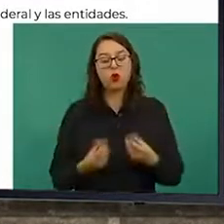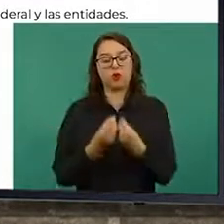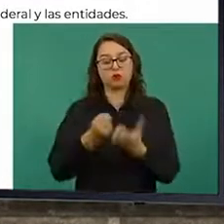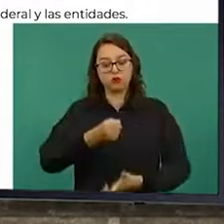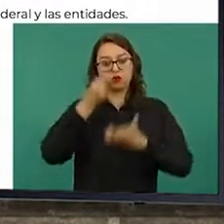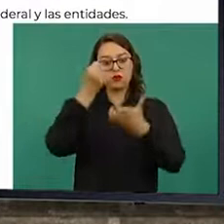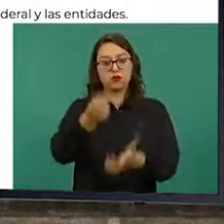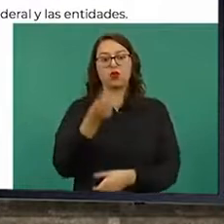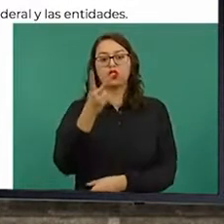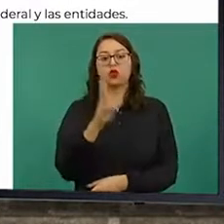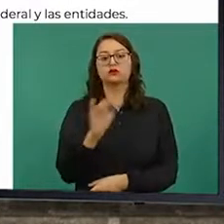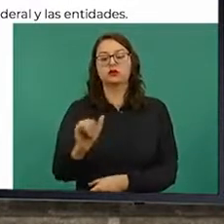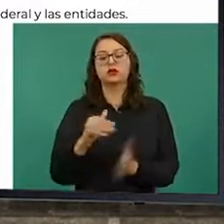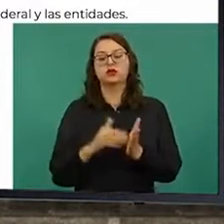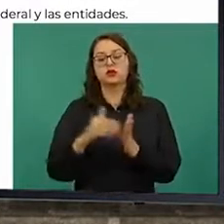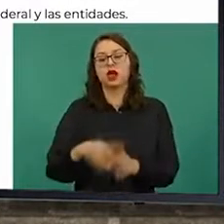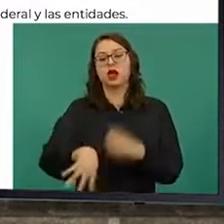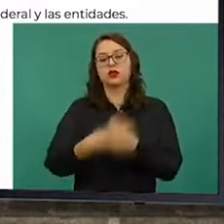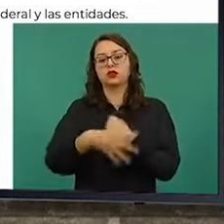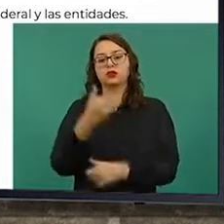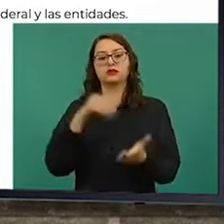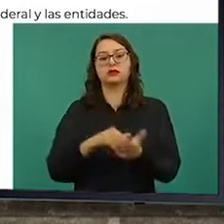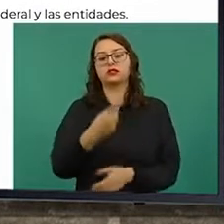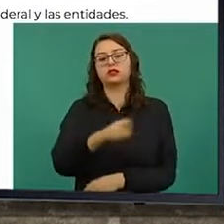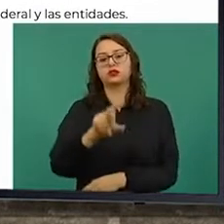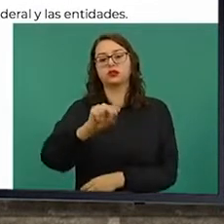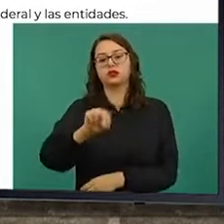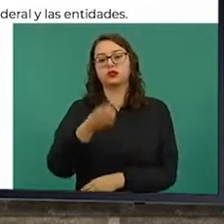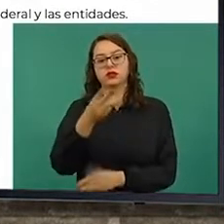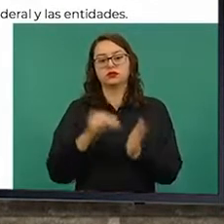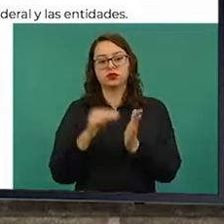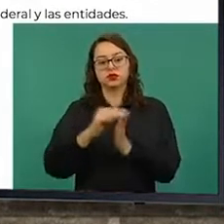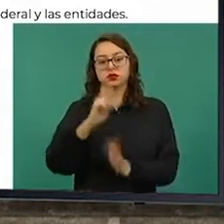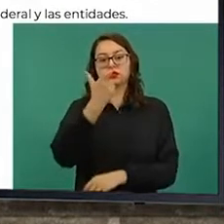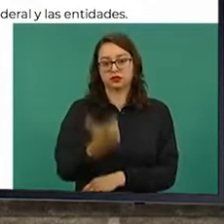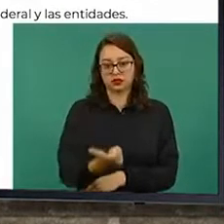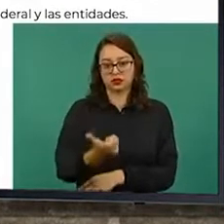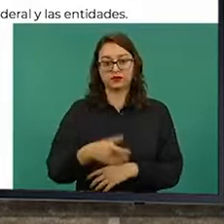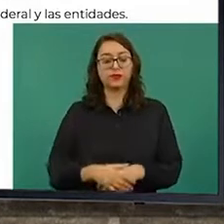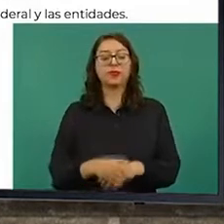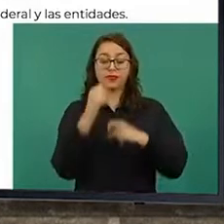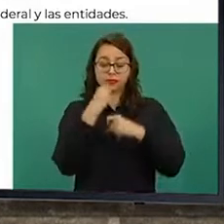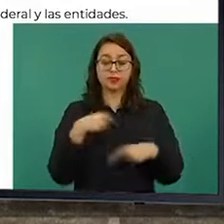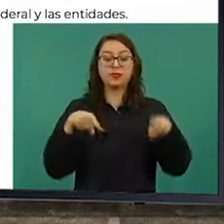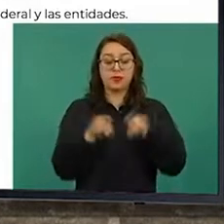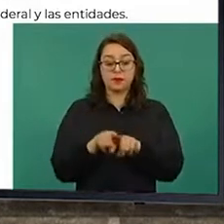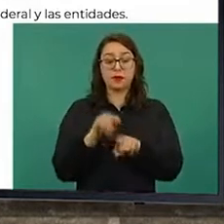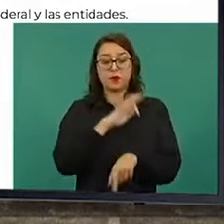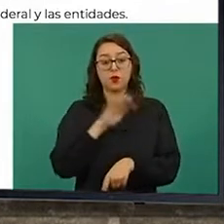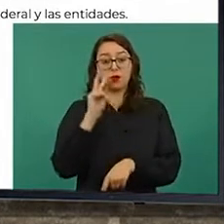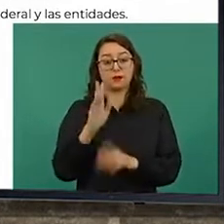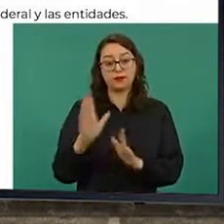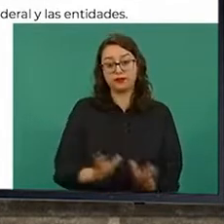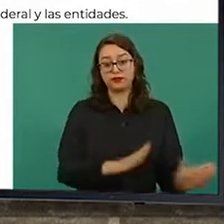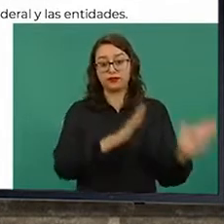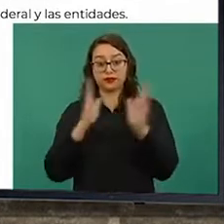a 67 mil en 2022, según lo informó la subsecretaria de Egresos de la Secretaría de Hacienda, Victoria Rodríguez Ceja, durante la conferencia